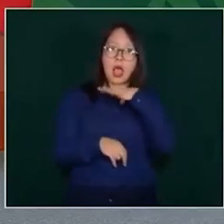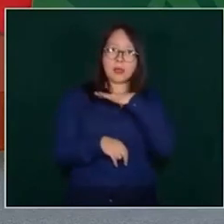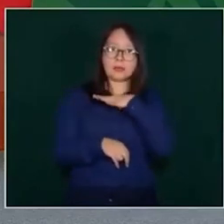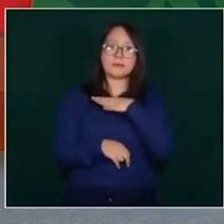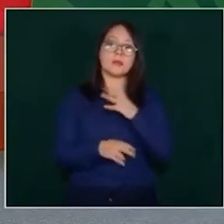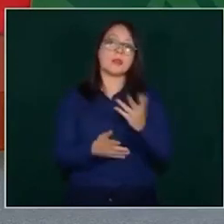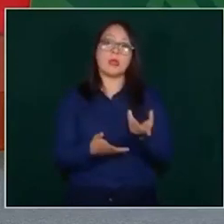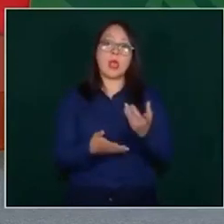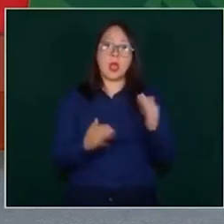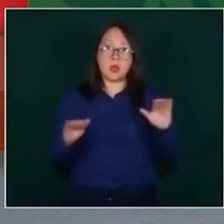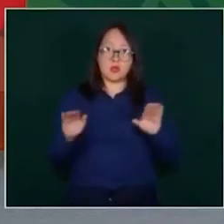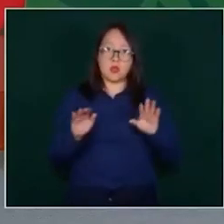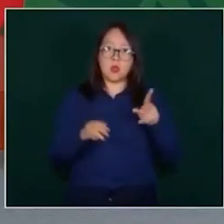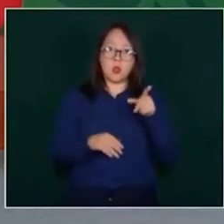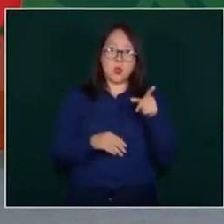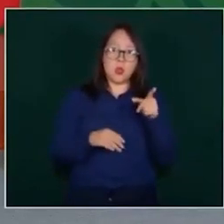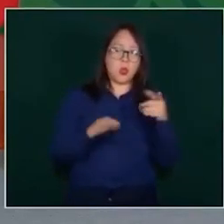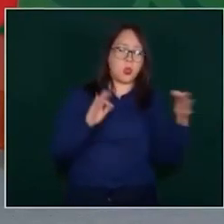aérea